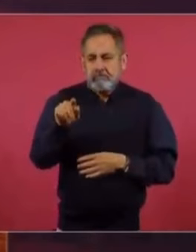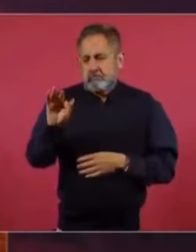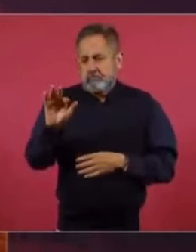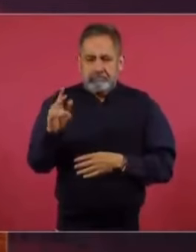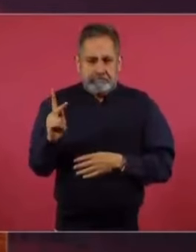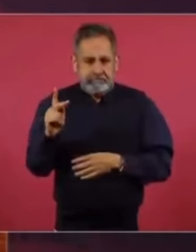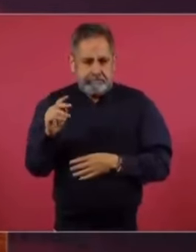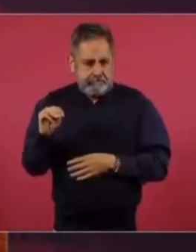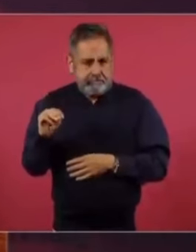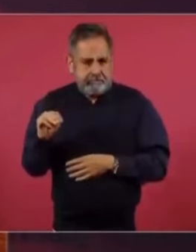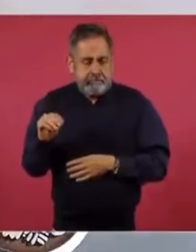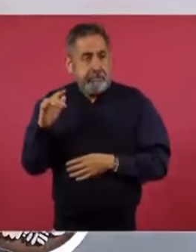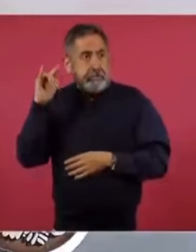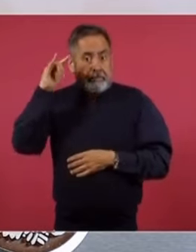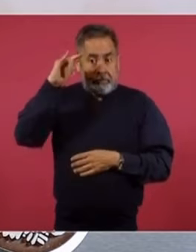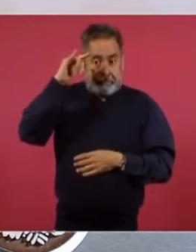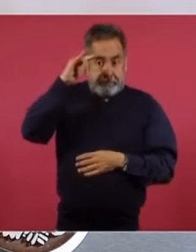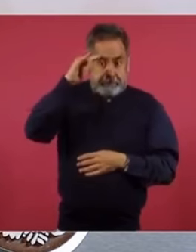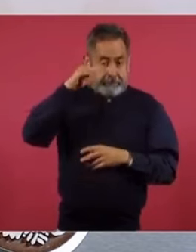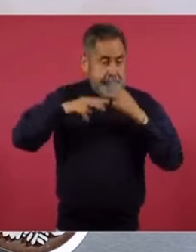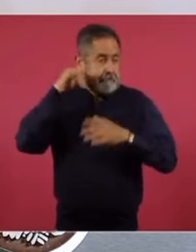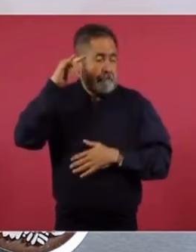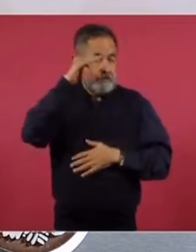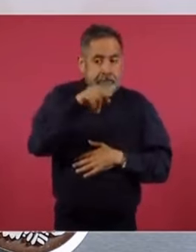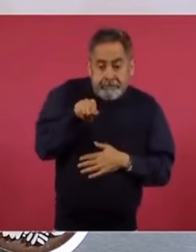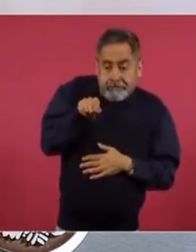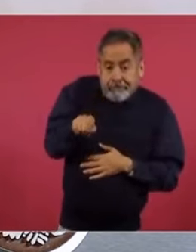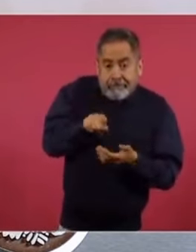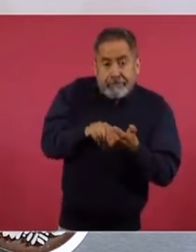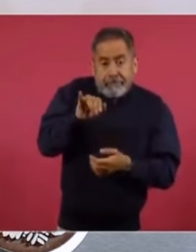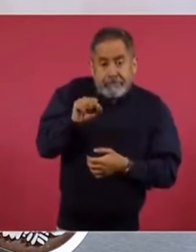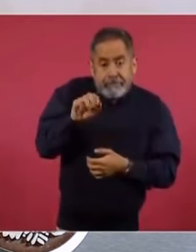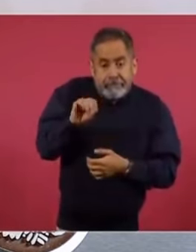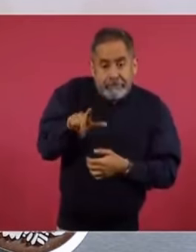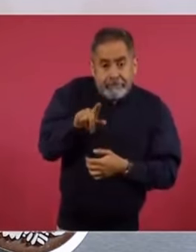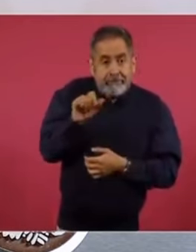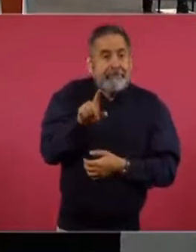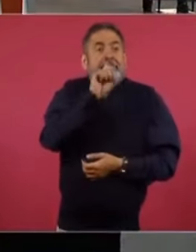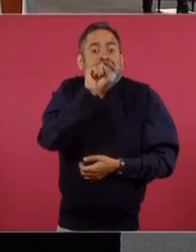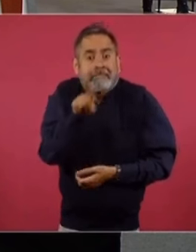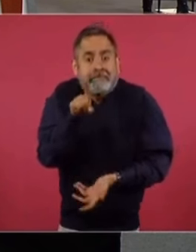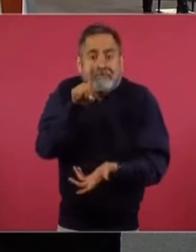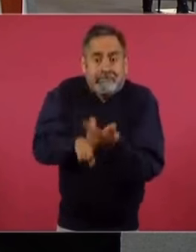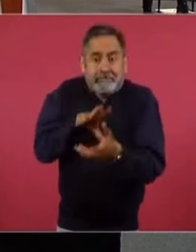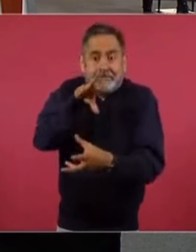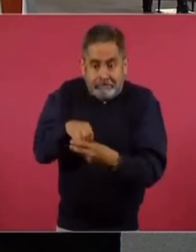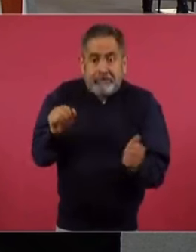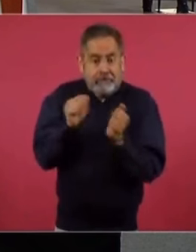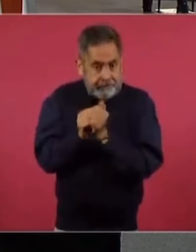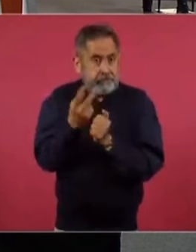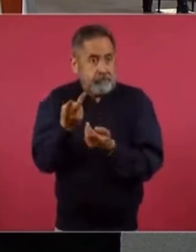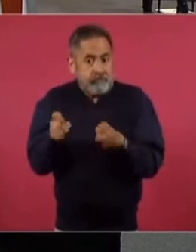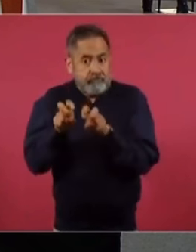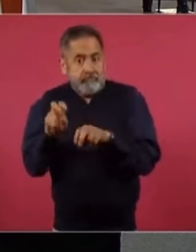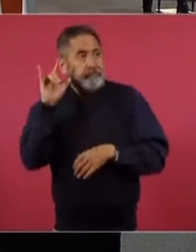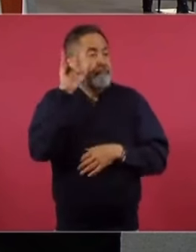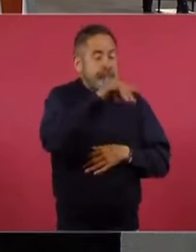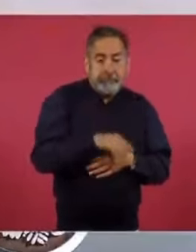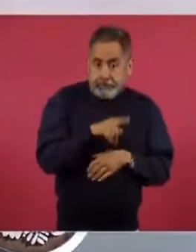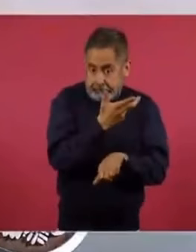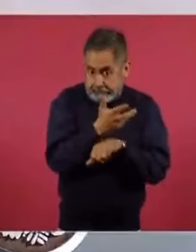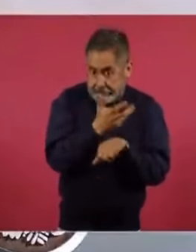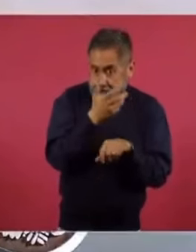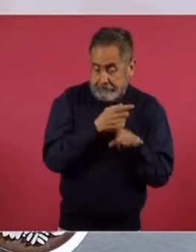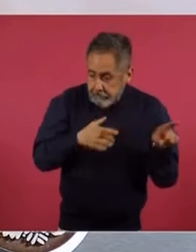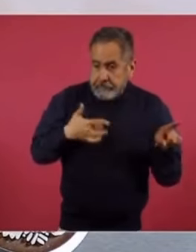p.m., una vez que el avión estaba en el aire, que Ismael Zambada García podría estar también en la aeronave. Las autoridades del orden